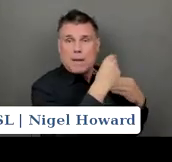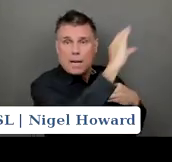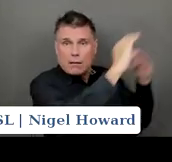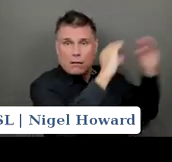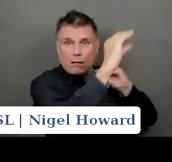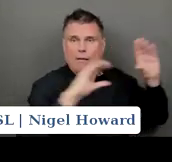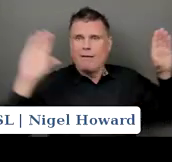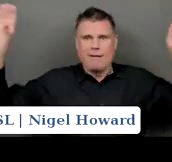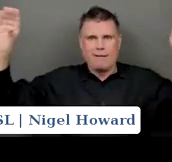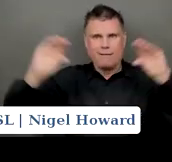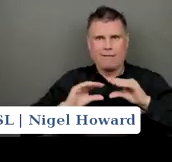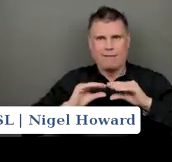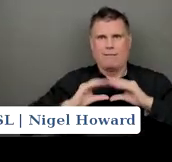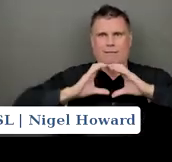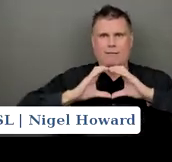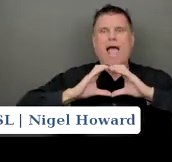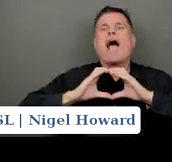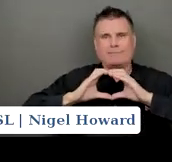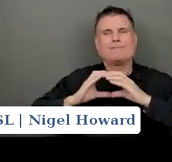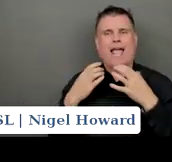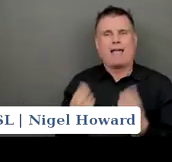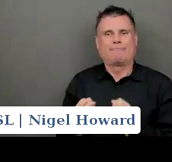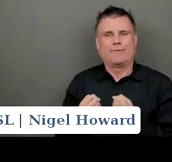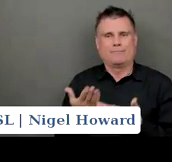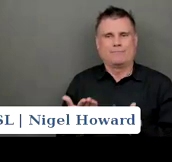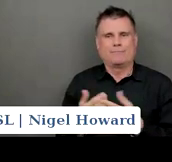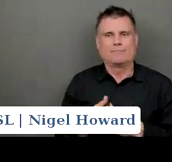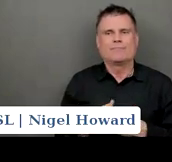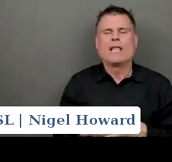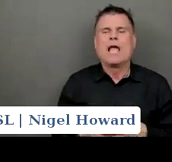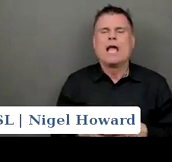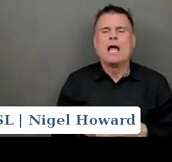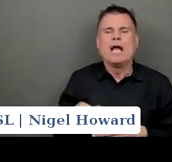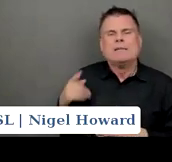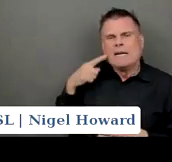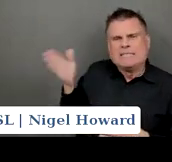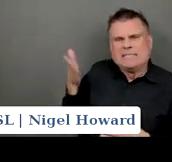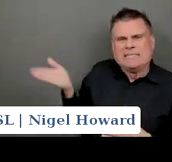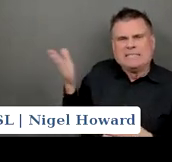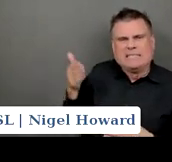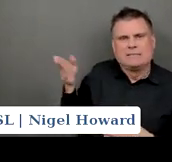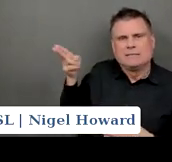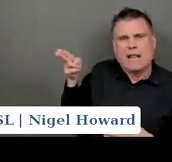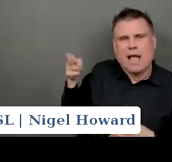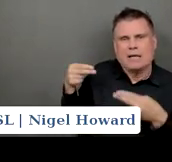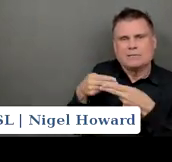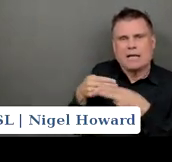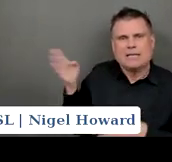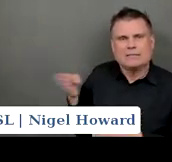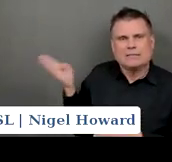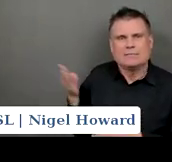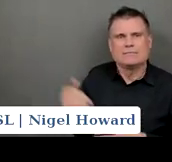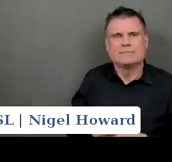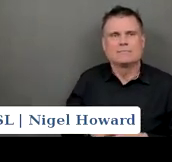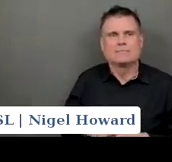para llegar a la última diapositiva, en donde podemos ver que hoy Uruguay está trabajando a través de la reforma de la seguridad social en